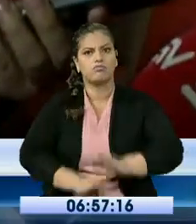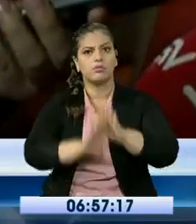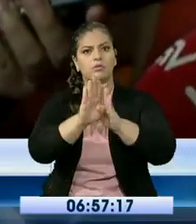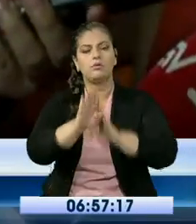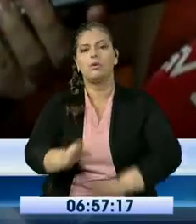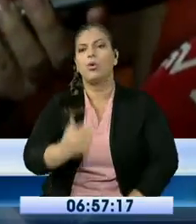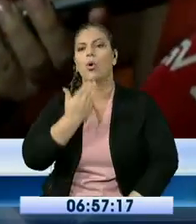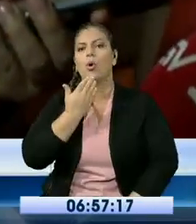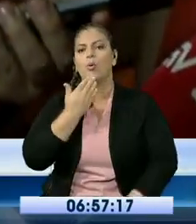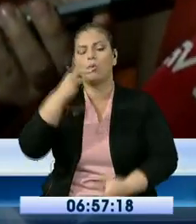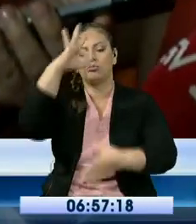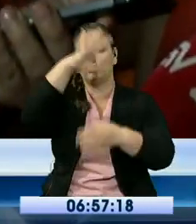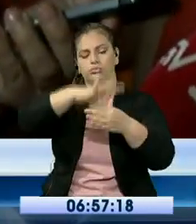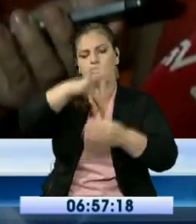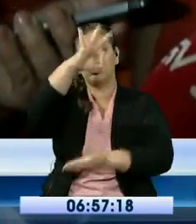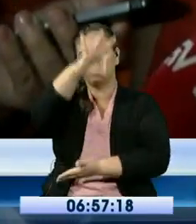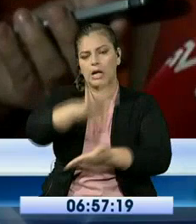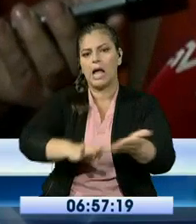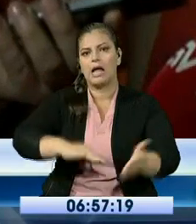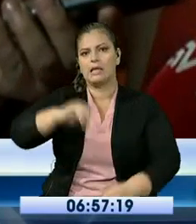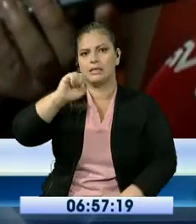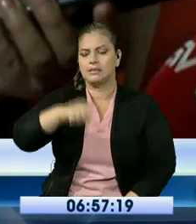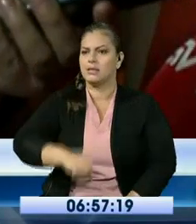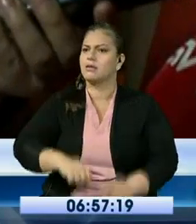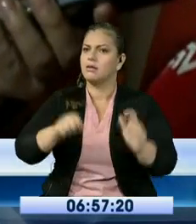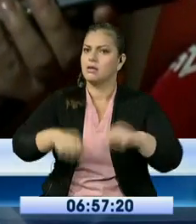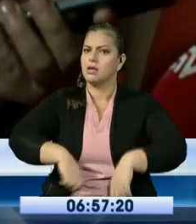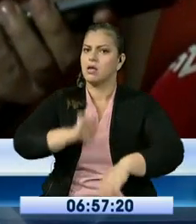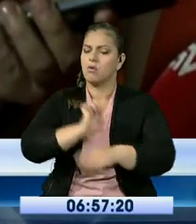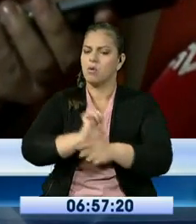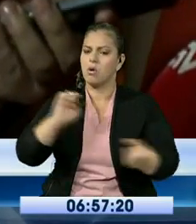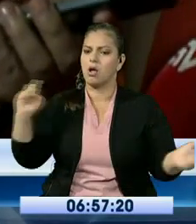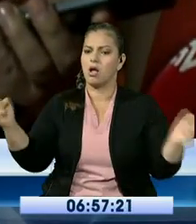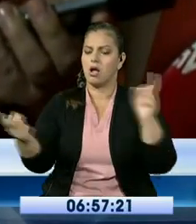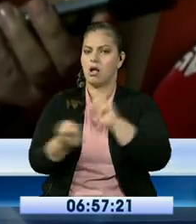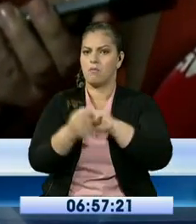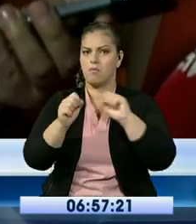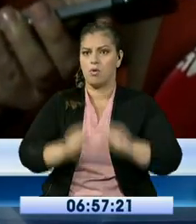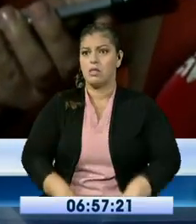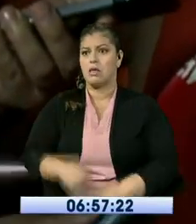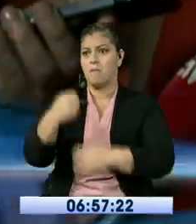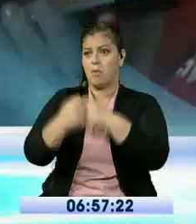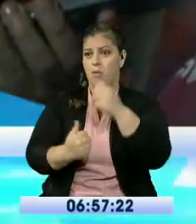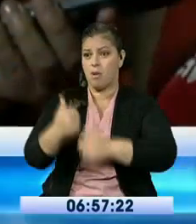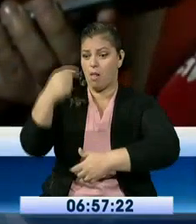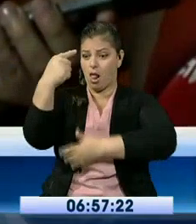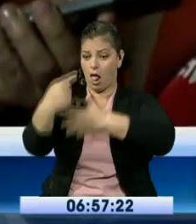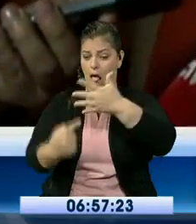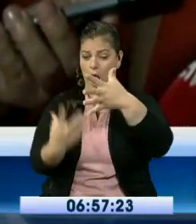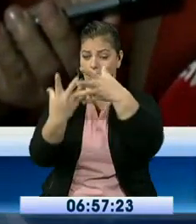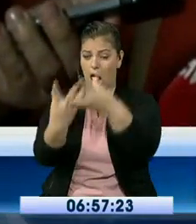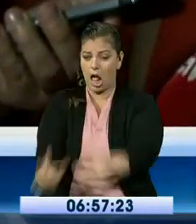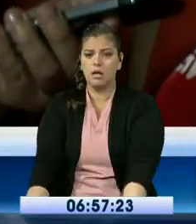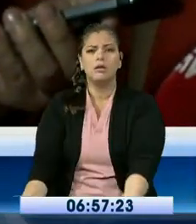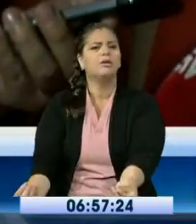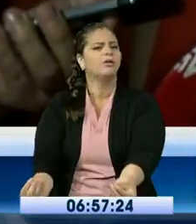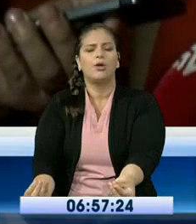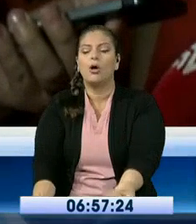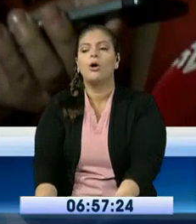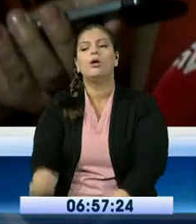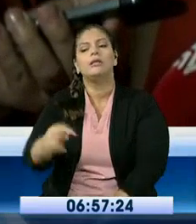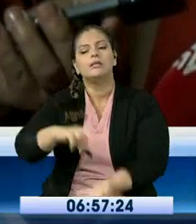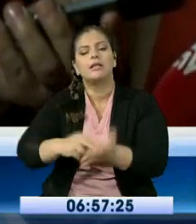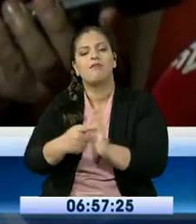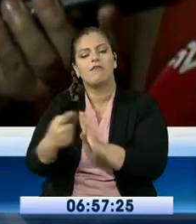renacer, que tenemos un momento distinto en el Ecuador. No es la solución, no será la panacea, pero tenemos que dar el apoyo. Vamos a trabajar